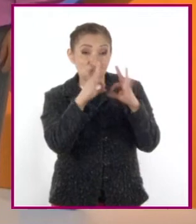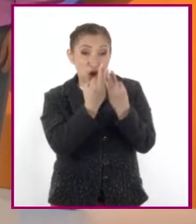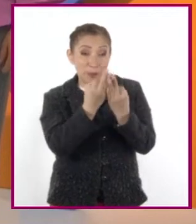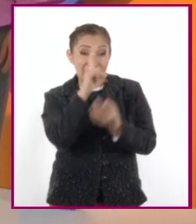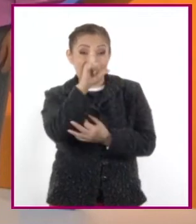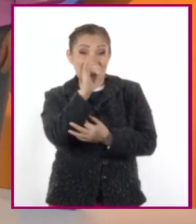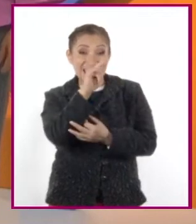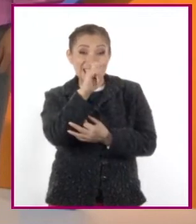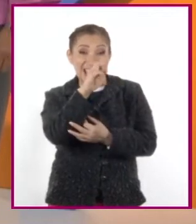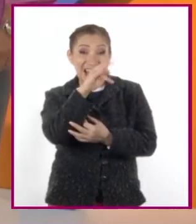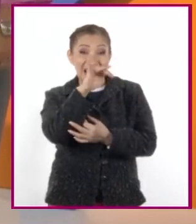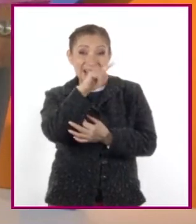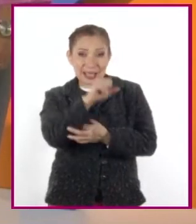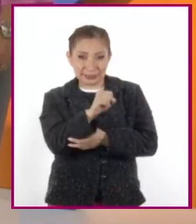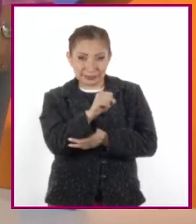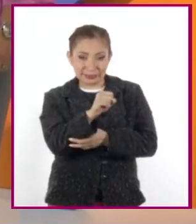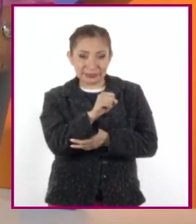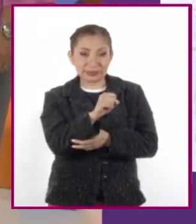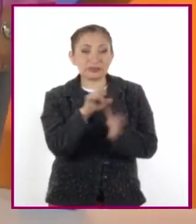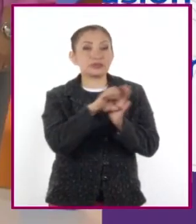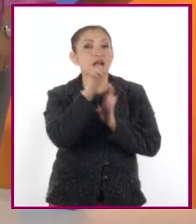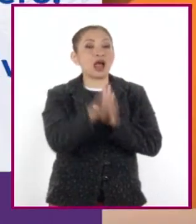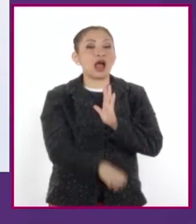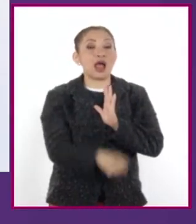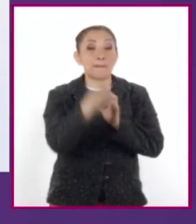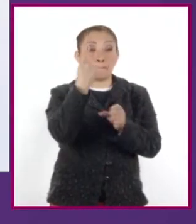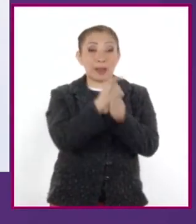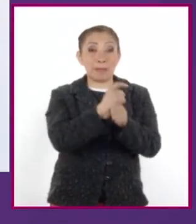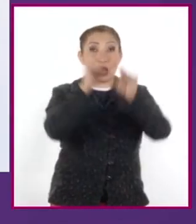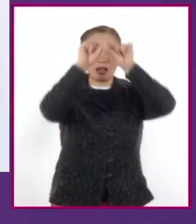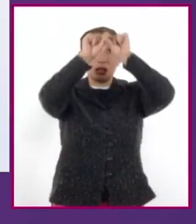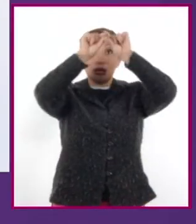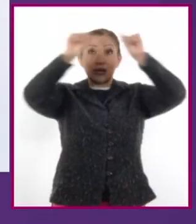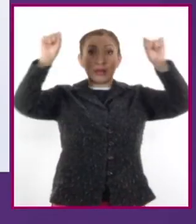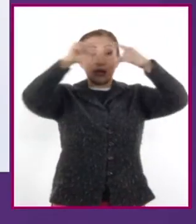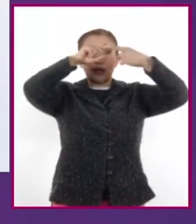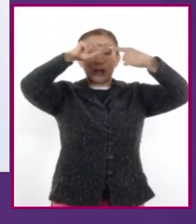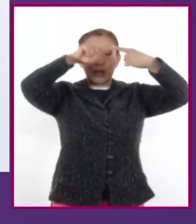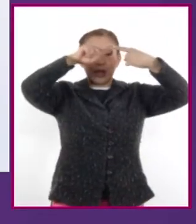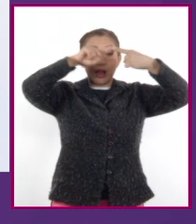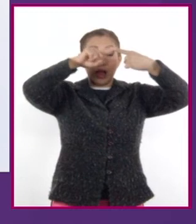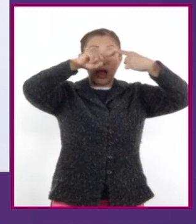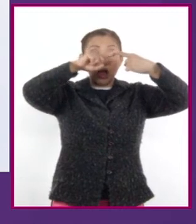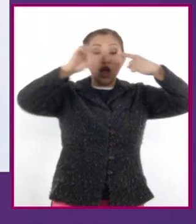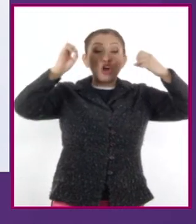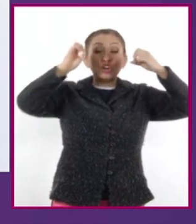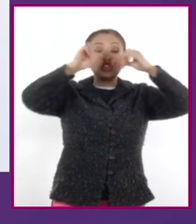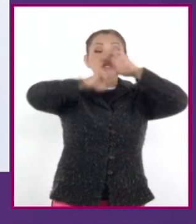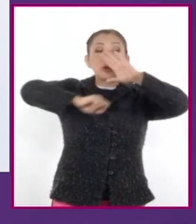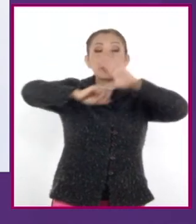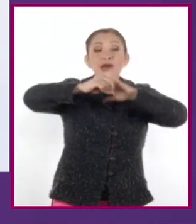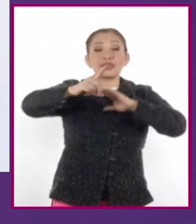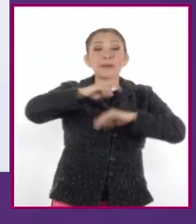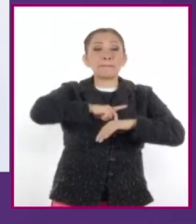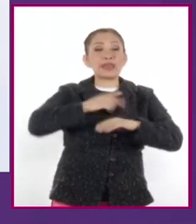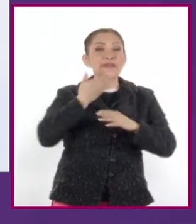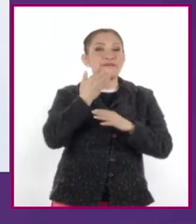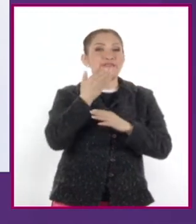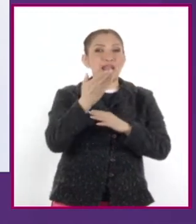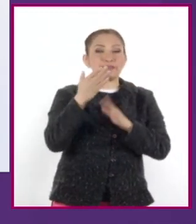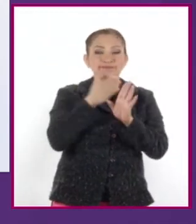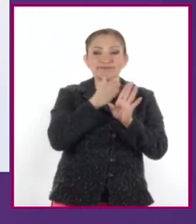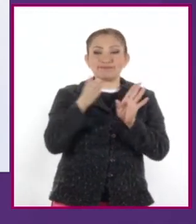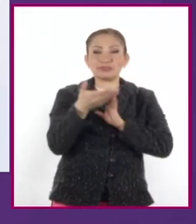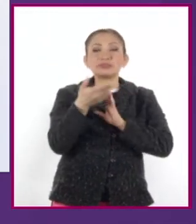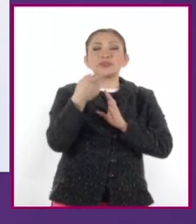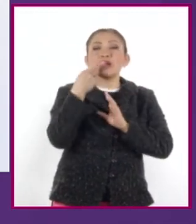literarias, por ejemplo. En el primer verso, sombra de mi bien esquivo. La autora se